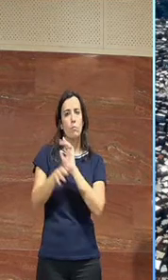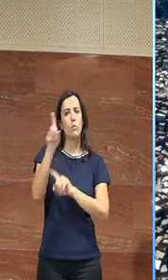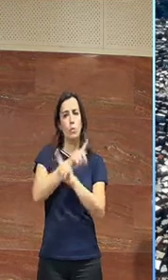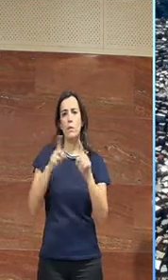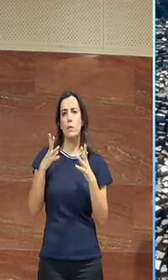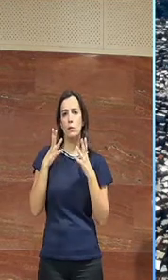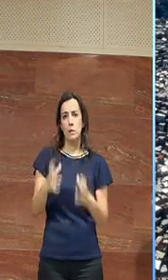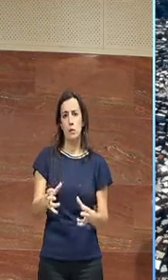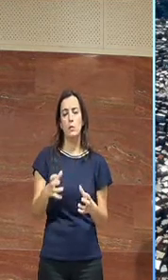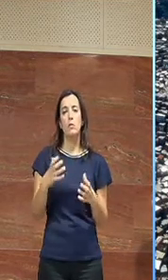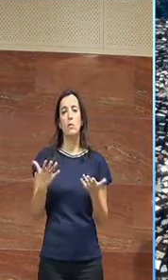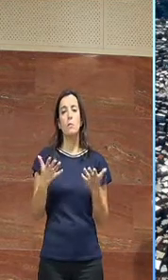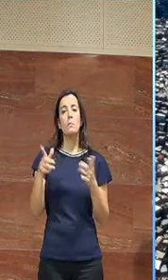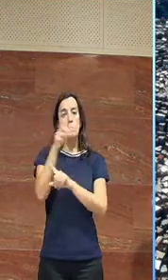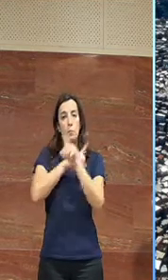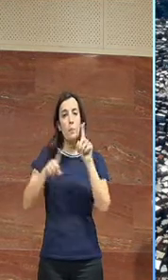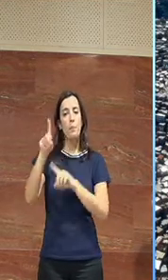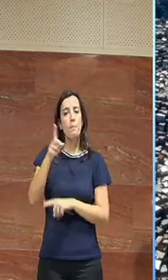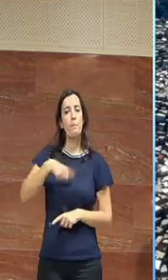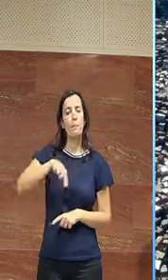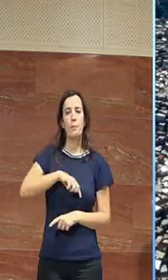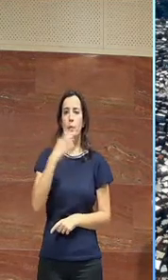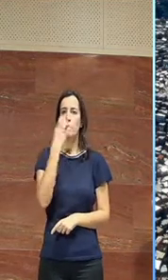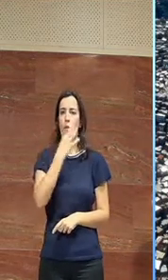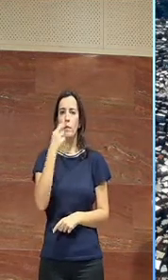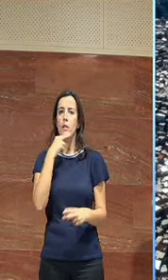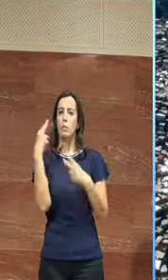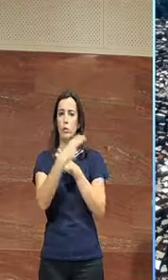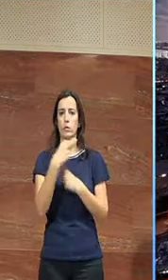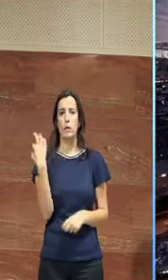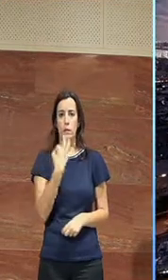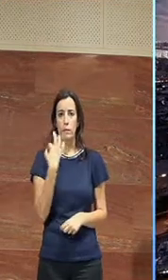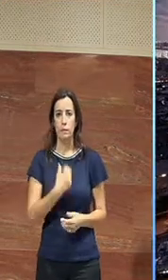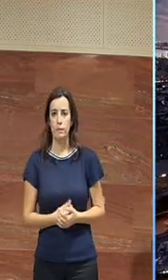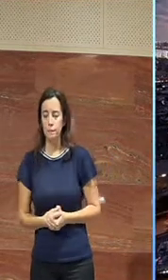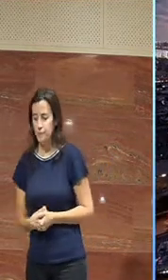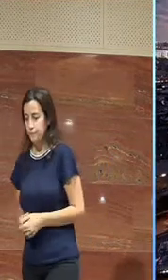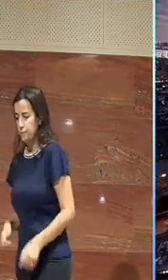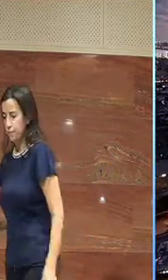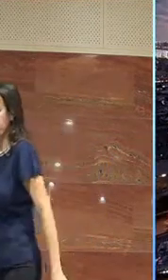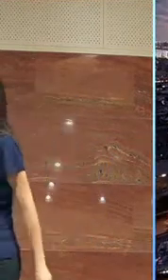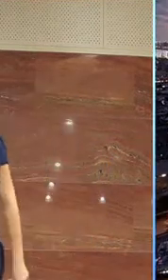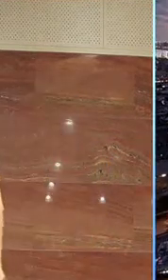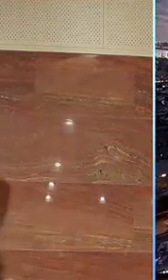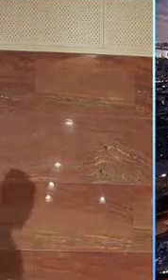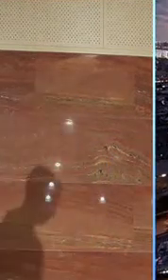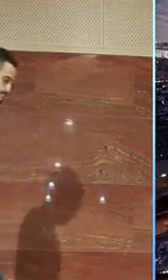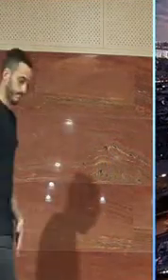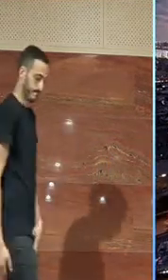un problema al que tenemos que dar una respuesta. Esto es una